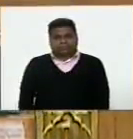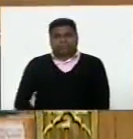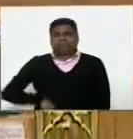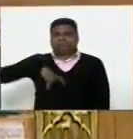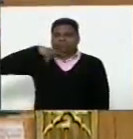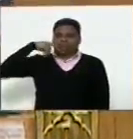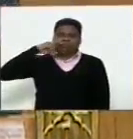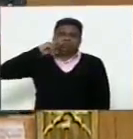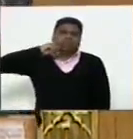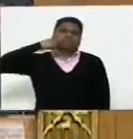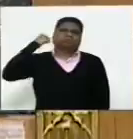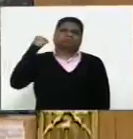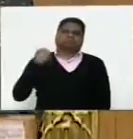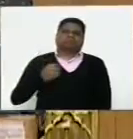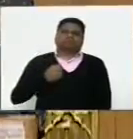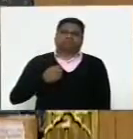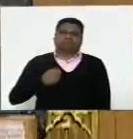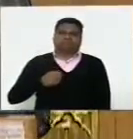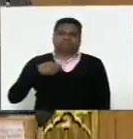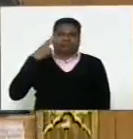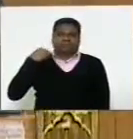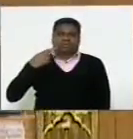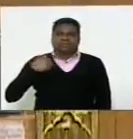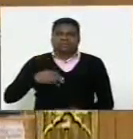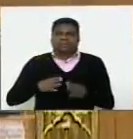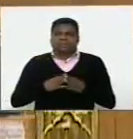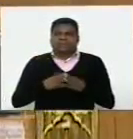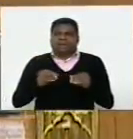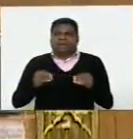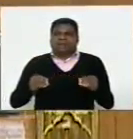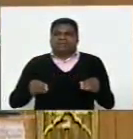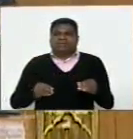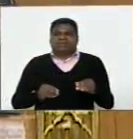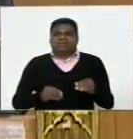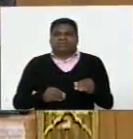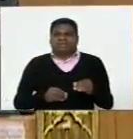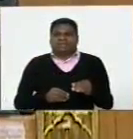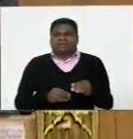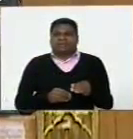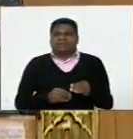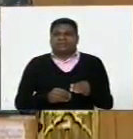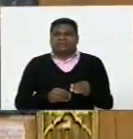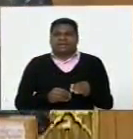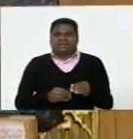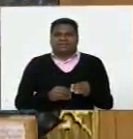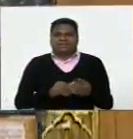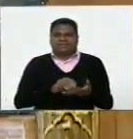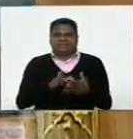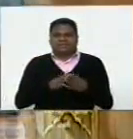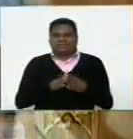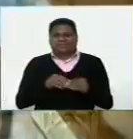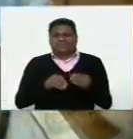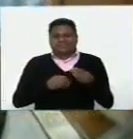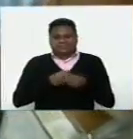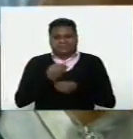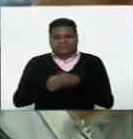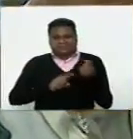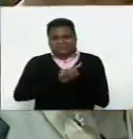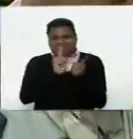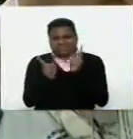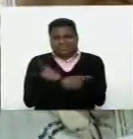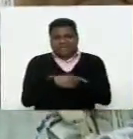patriarcado, del racismo, del fascismo, del imperialismo, en convertir